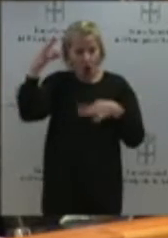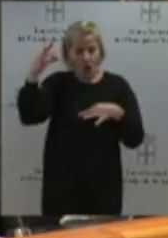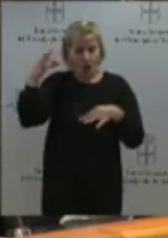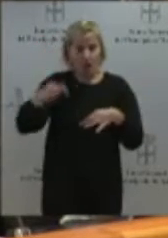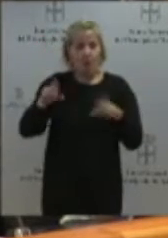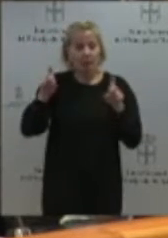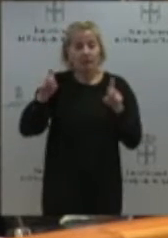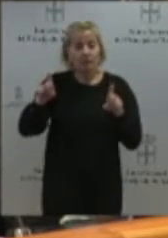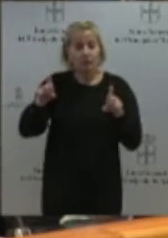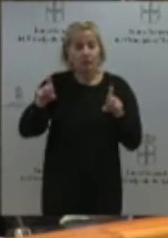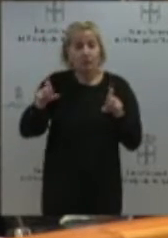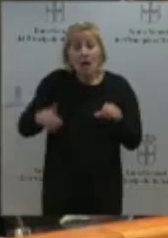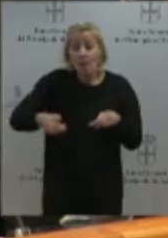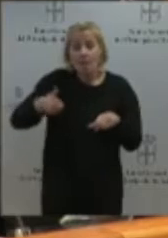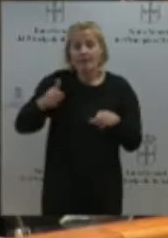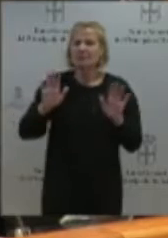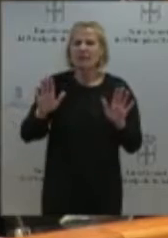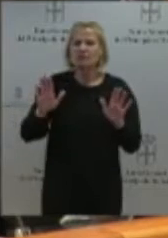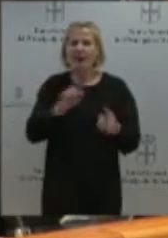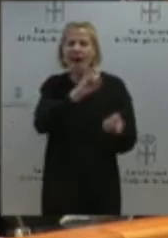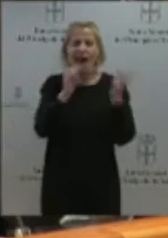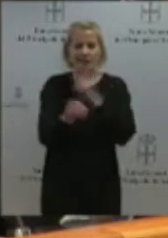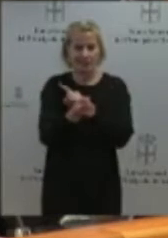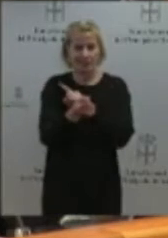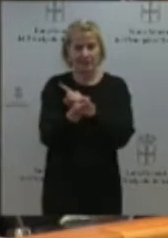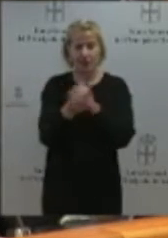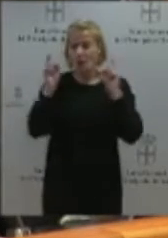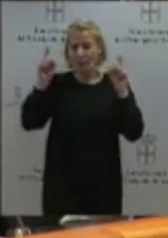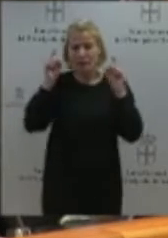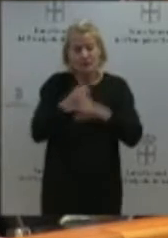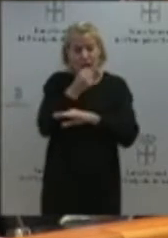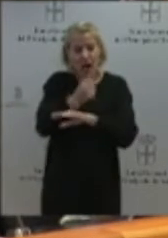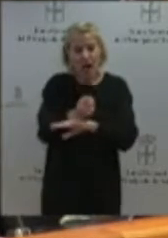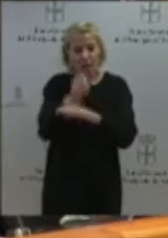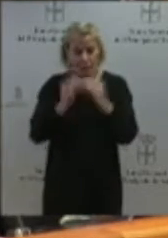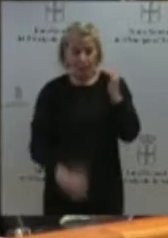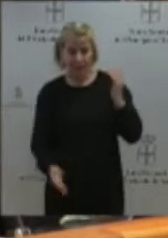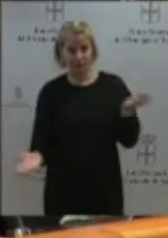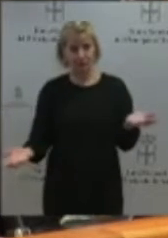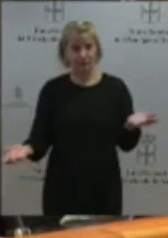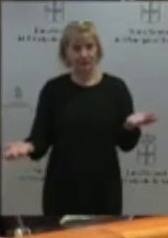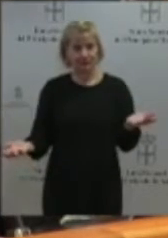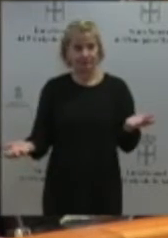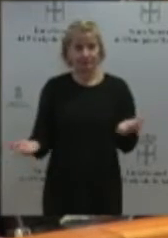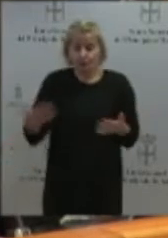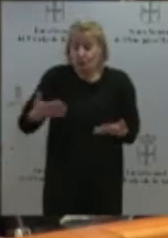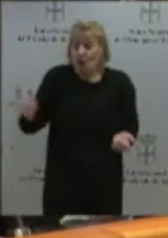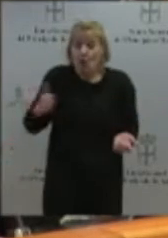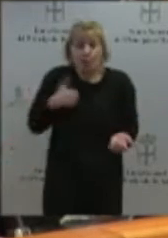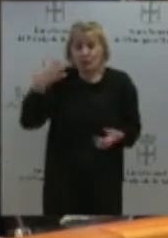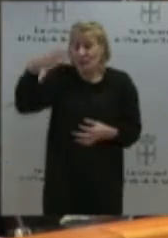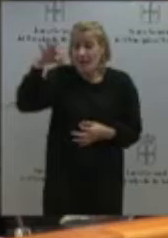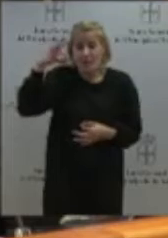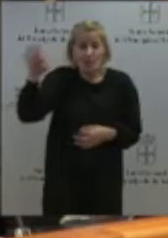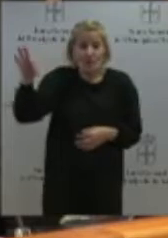Se reduce el profesorado de refuerzo y se pierde una oportunidad única de las cosas buenas que nos podía haber llevado la pandemia, ¿no? El problema estructural de fondo es que Asturias,